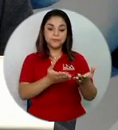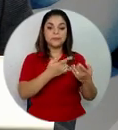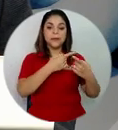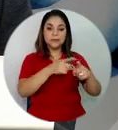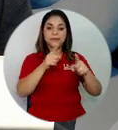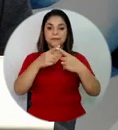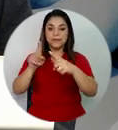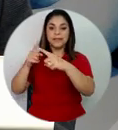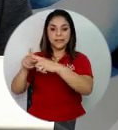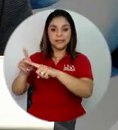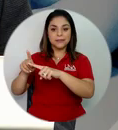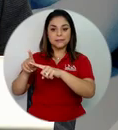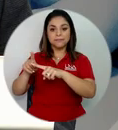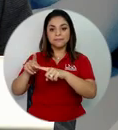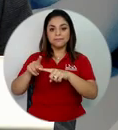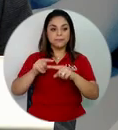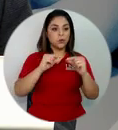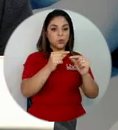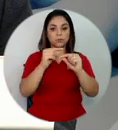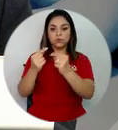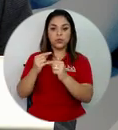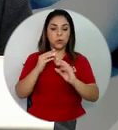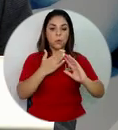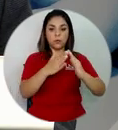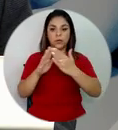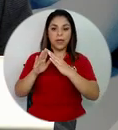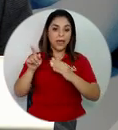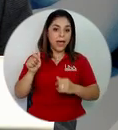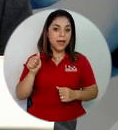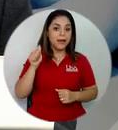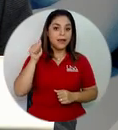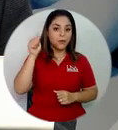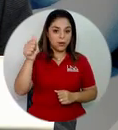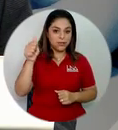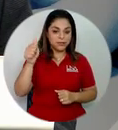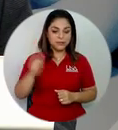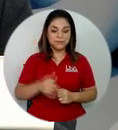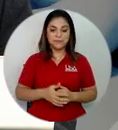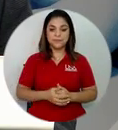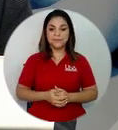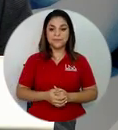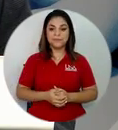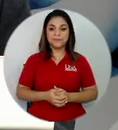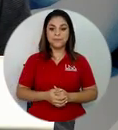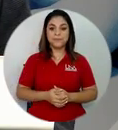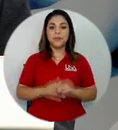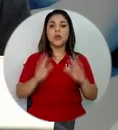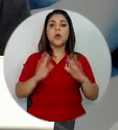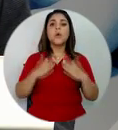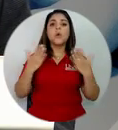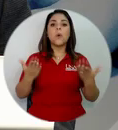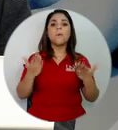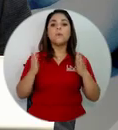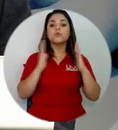beneficien a diferentes instancias de la comunidad alajuelense como un todo. ¿Cómo se organiza una